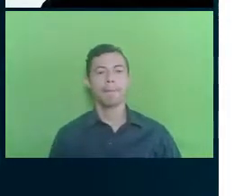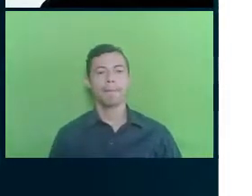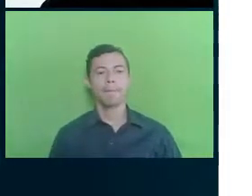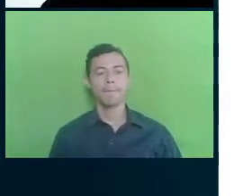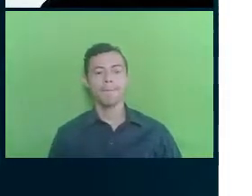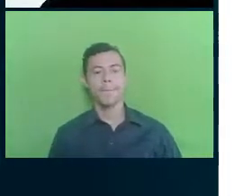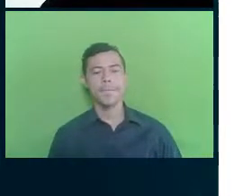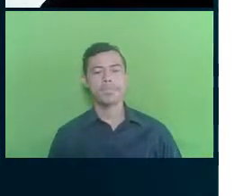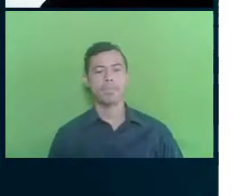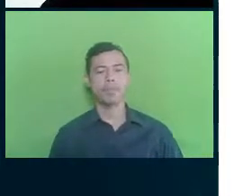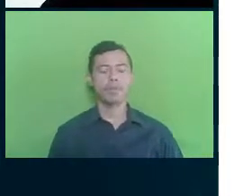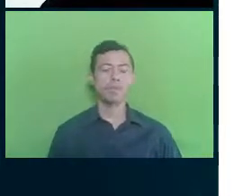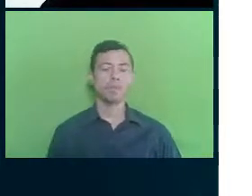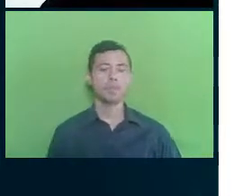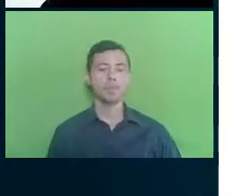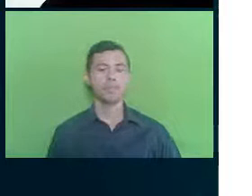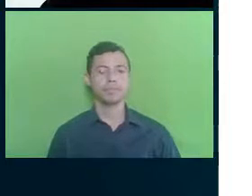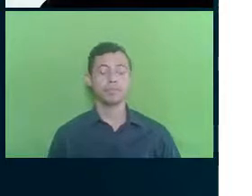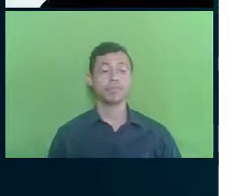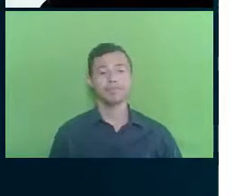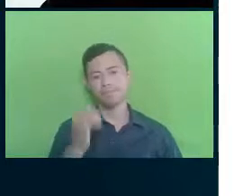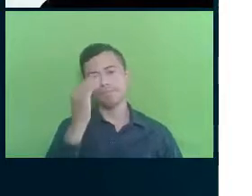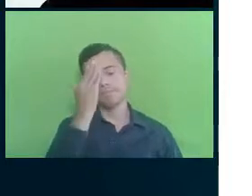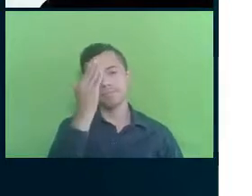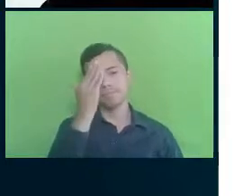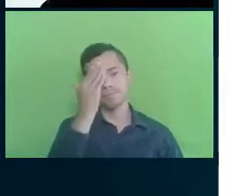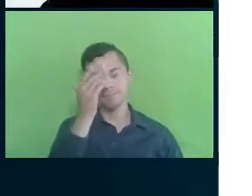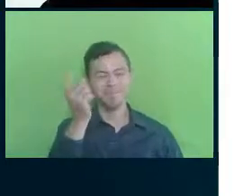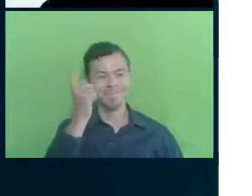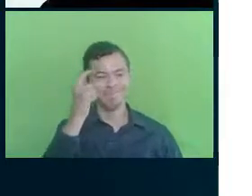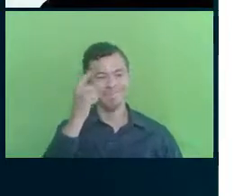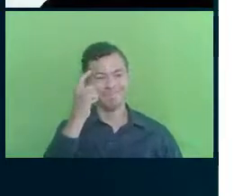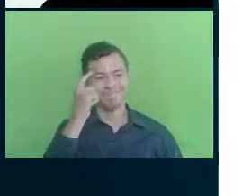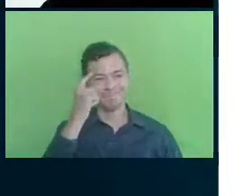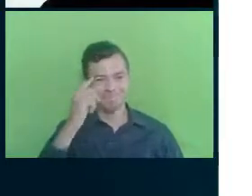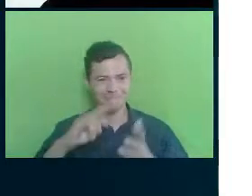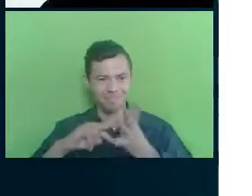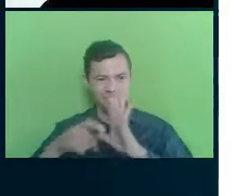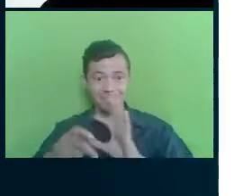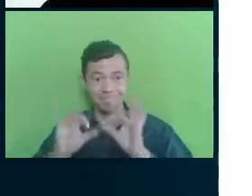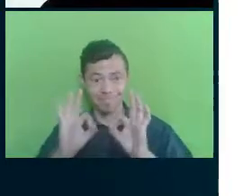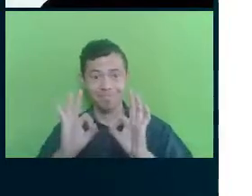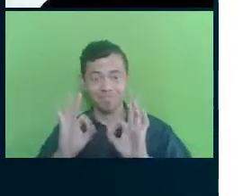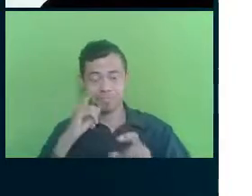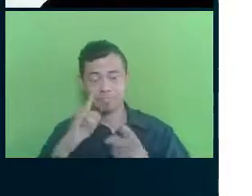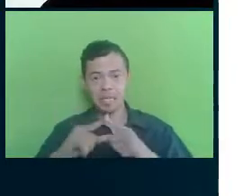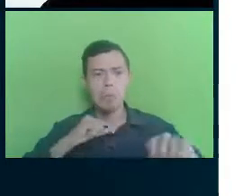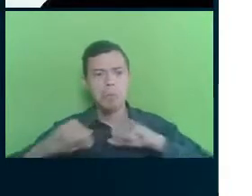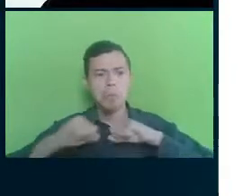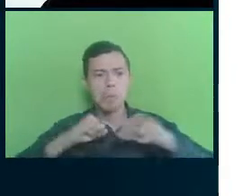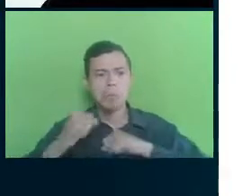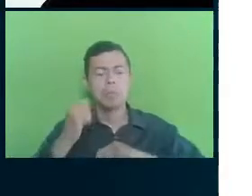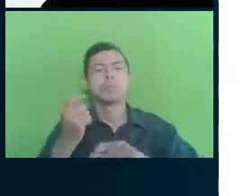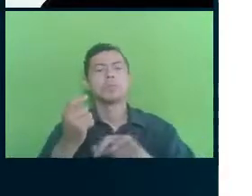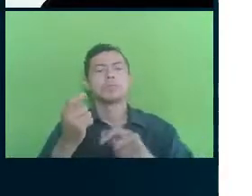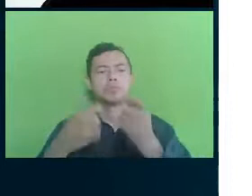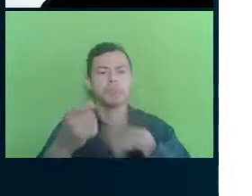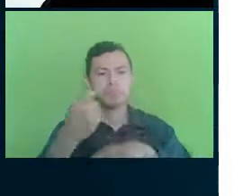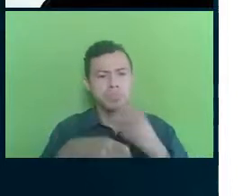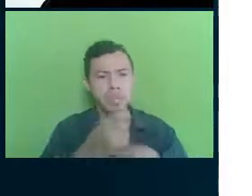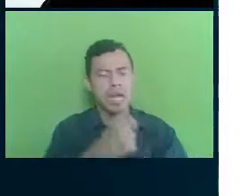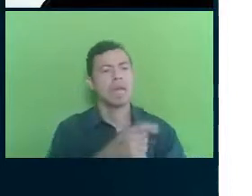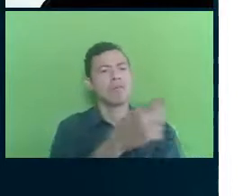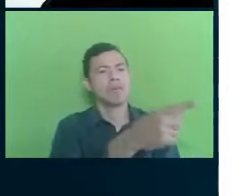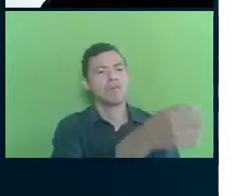imágenes. Sabemos que la inteligencia artificial tiene el potencial de acelerar los cambios en la participación de mercado, de ingresos y los grupos de